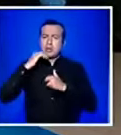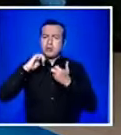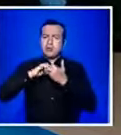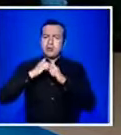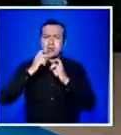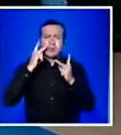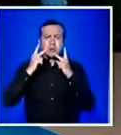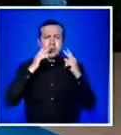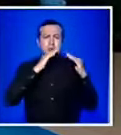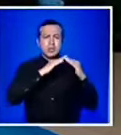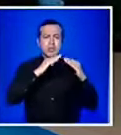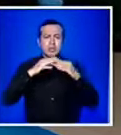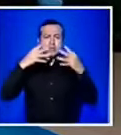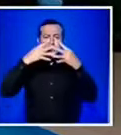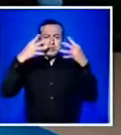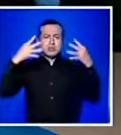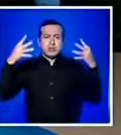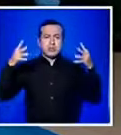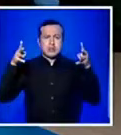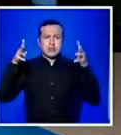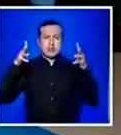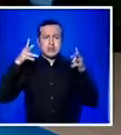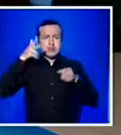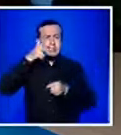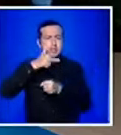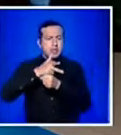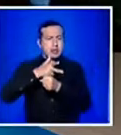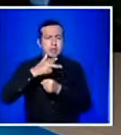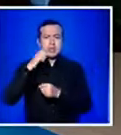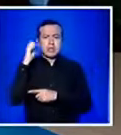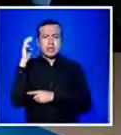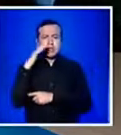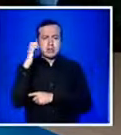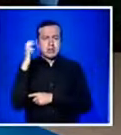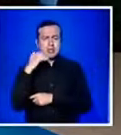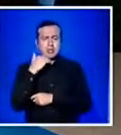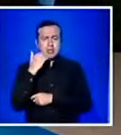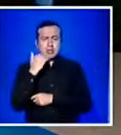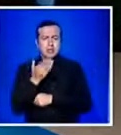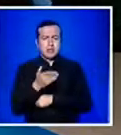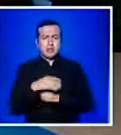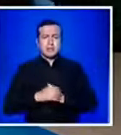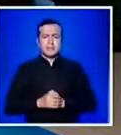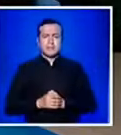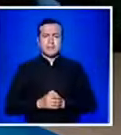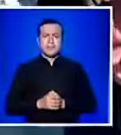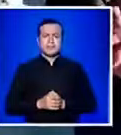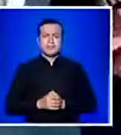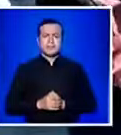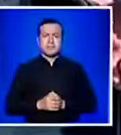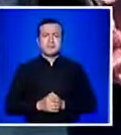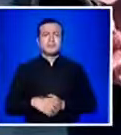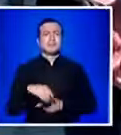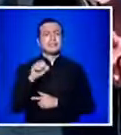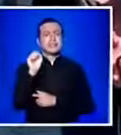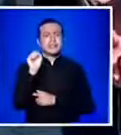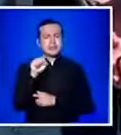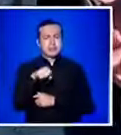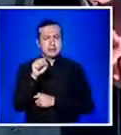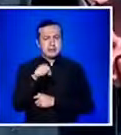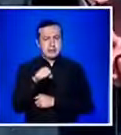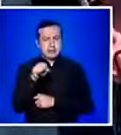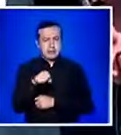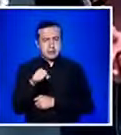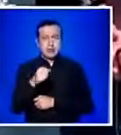que las casas tienen cercas eléctricas, pero cámaras, sí. Alarmas. Sí, señorita Alejandra, tenemos por